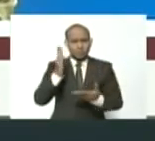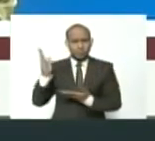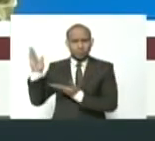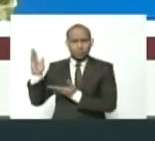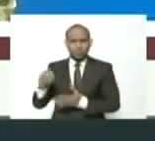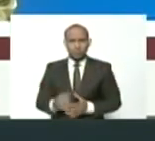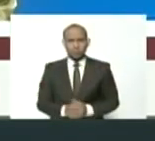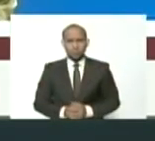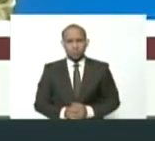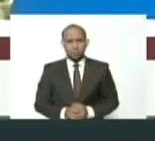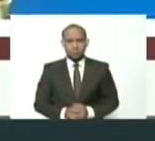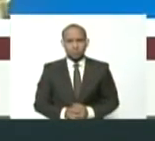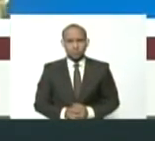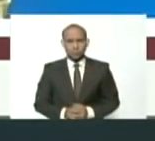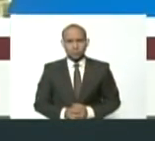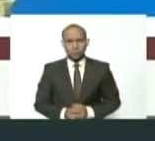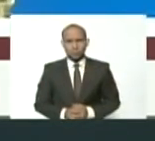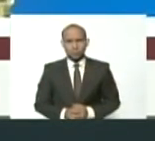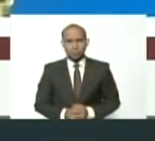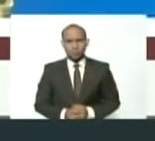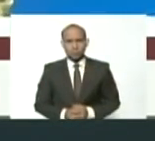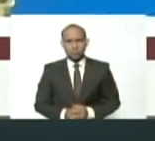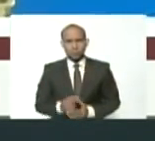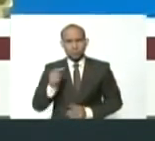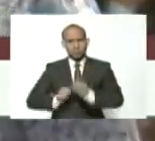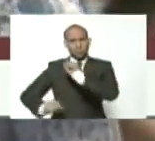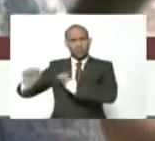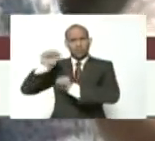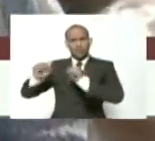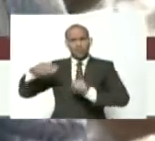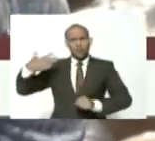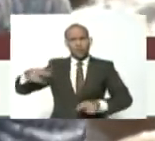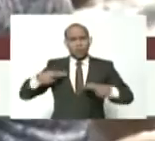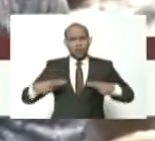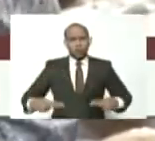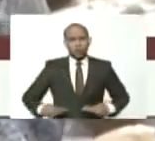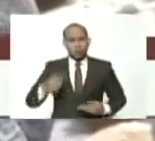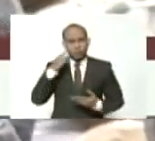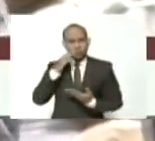aplauso. Carmen Teresa Meléndez Rivas, defensora de los derechos humanos.